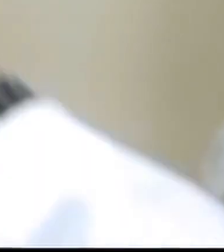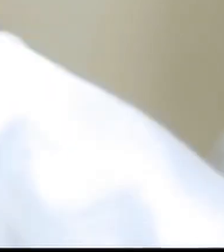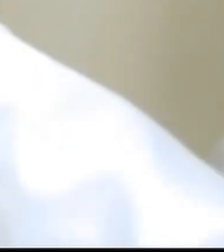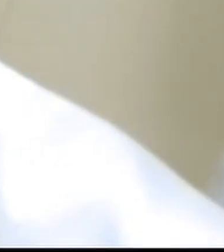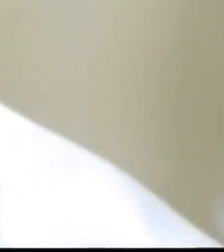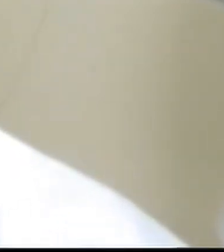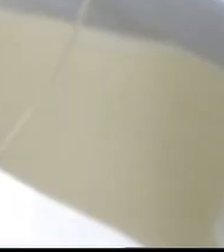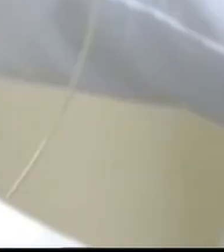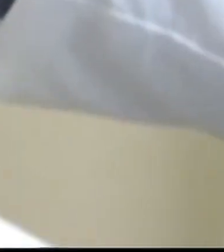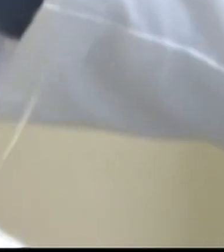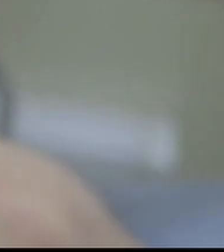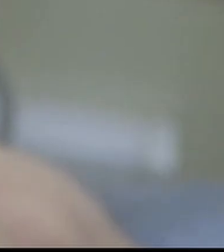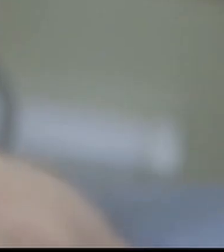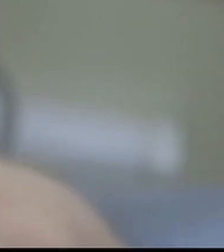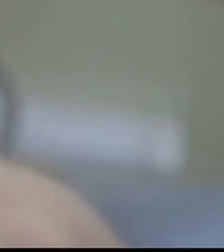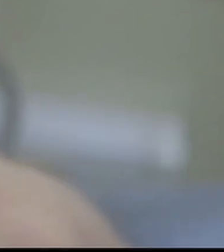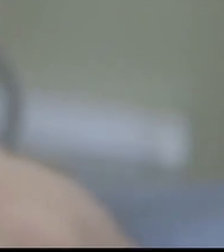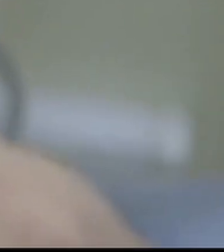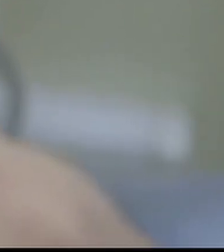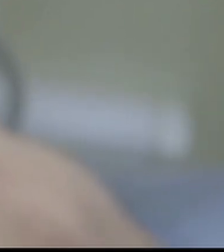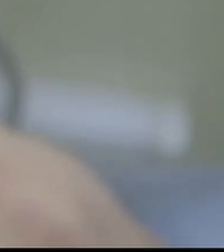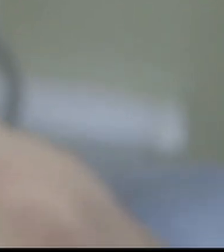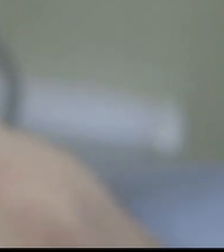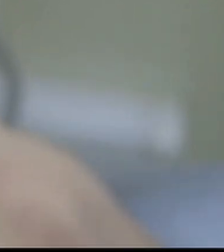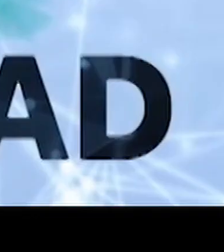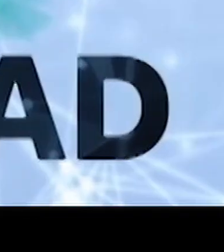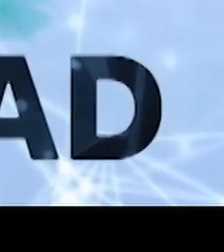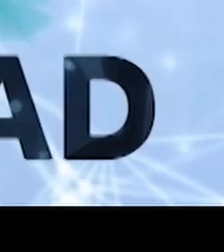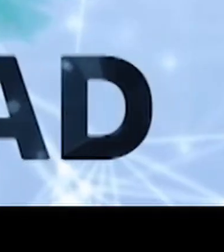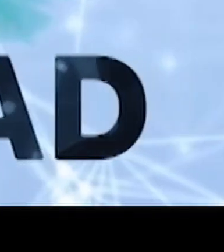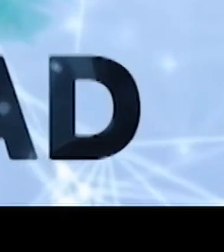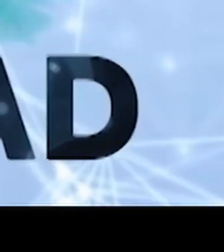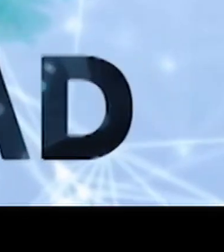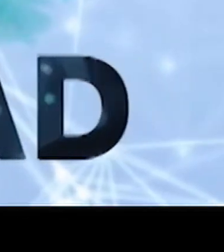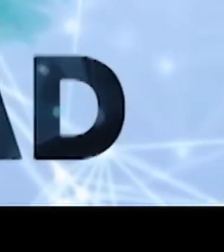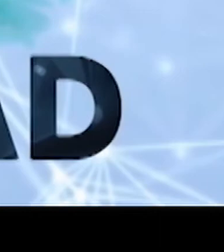o sueros contra algunas otras enfermedades.